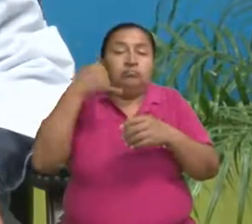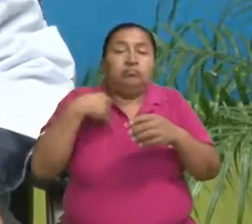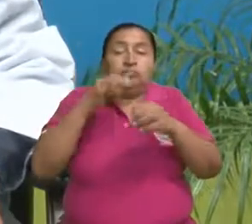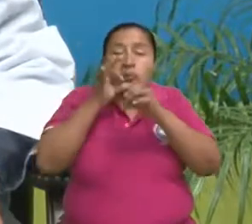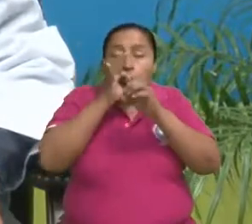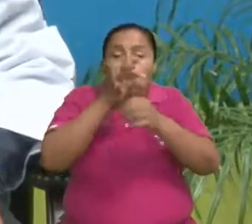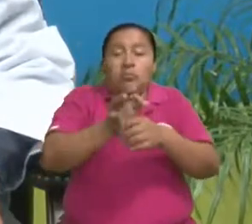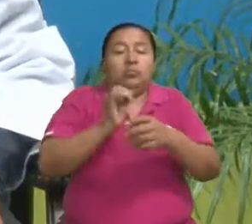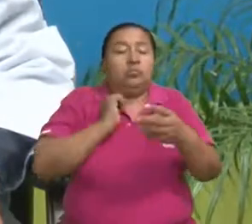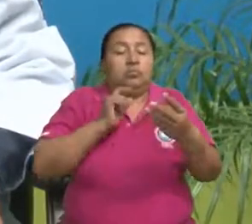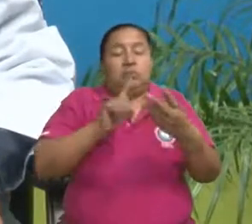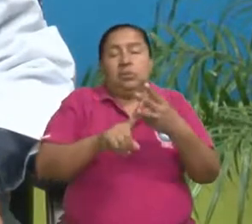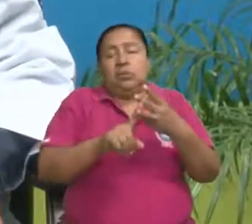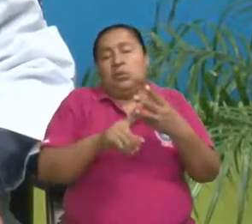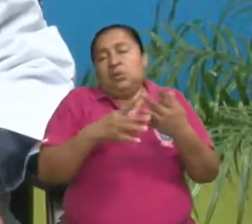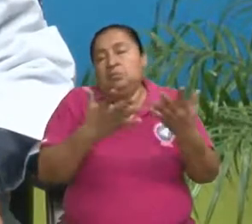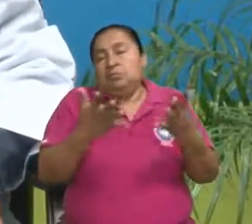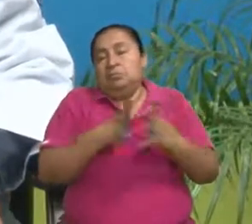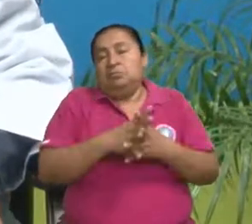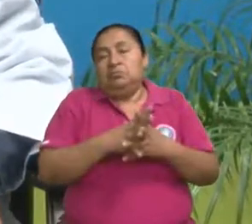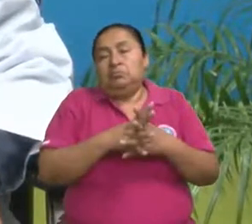¿ves?